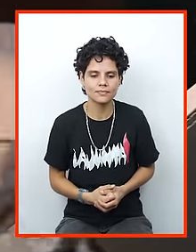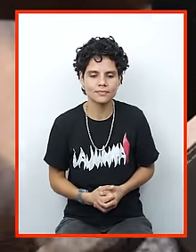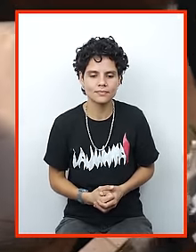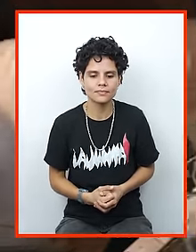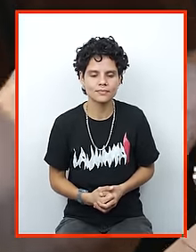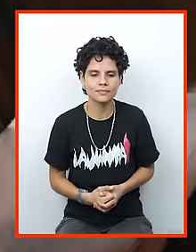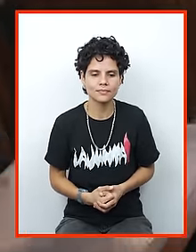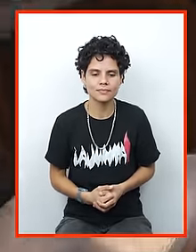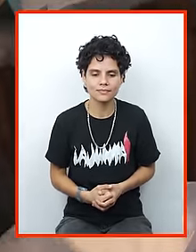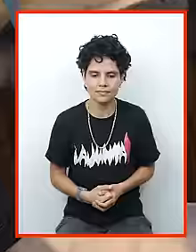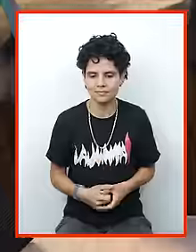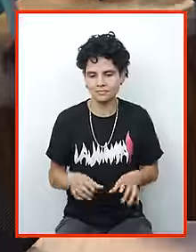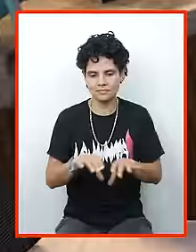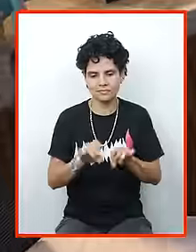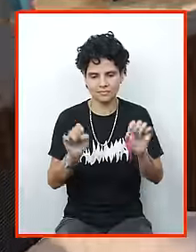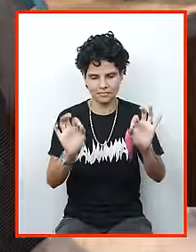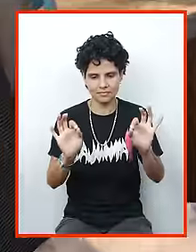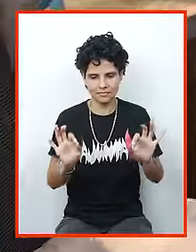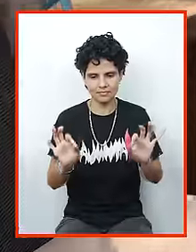Ready.